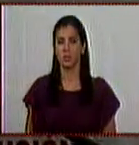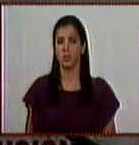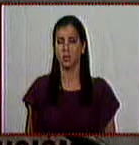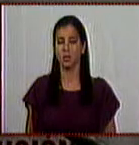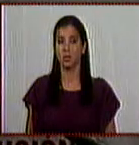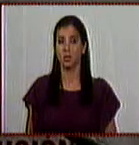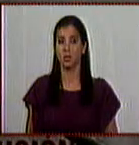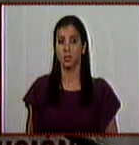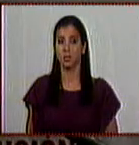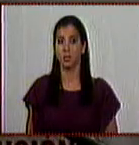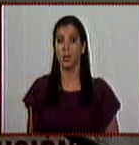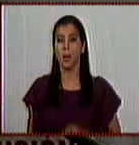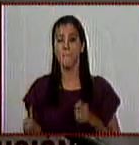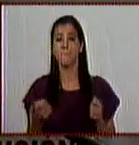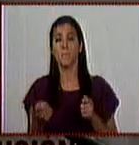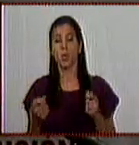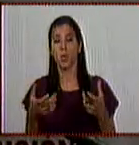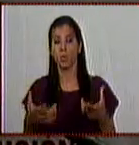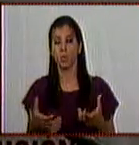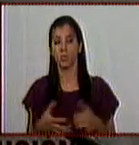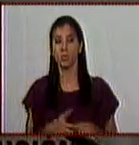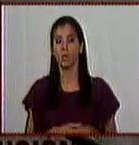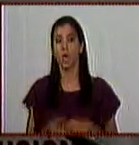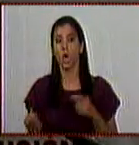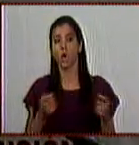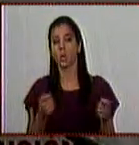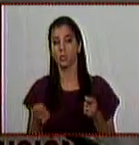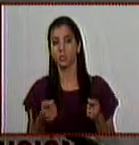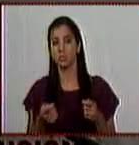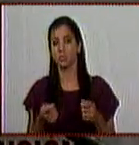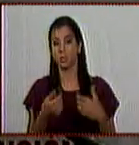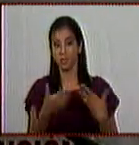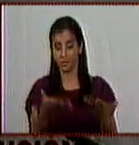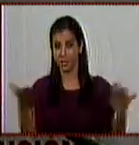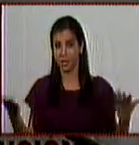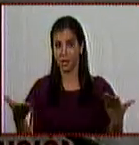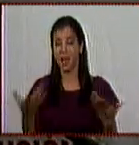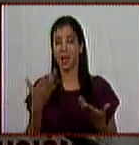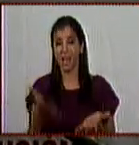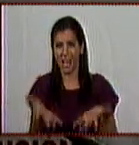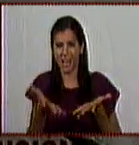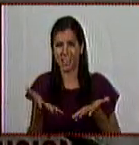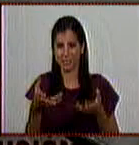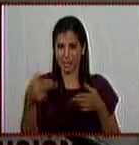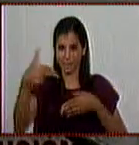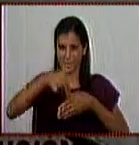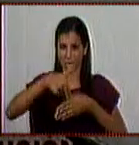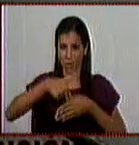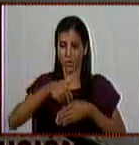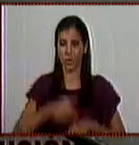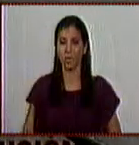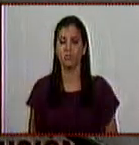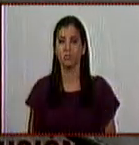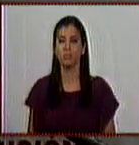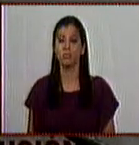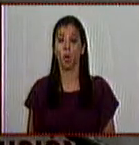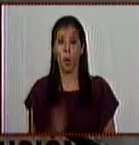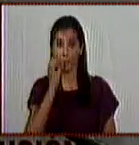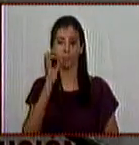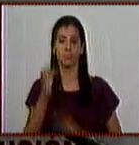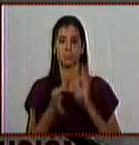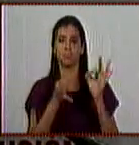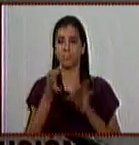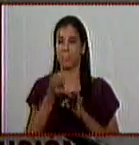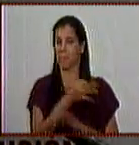en nuestro caso el monopolio sobre el control y distribución de la Renta petrolera como muy bien fue descrito